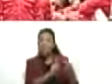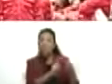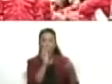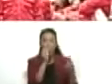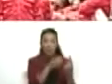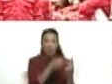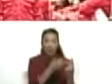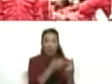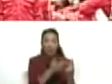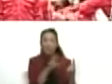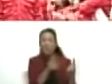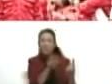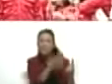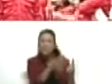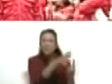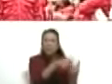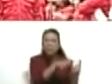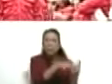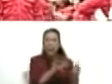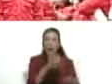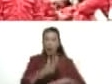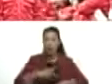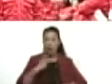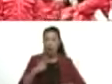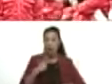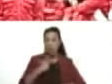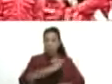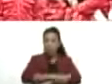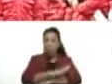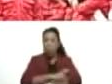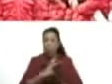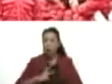Ahí vi al Chivo. En el acto